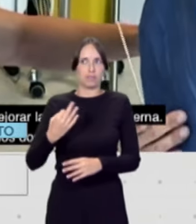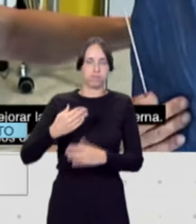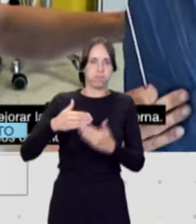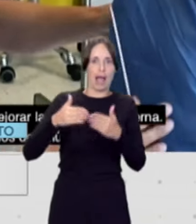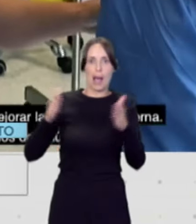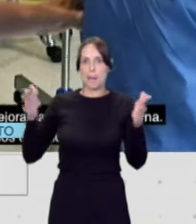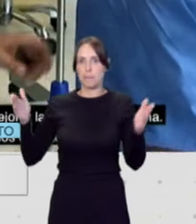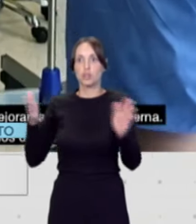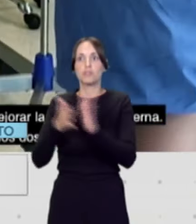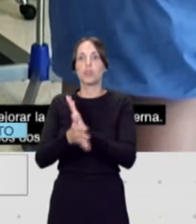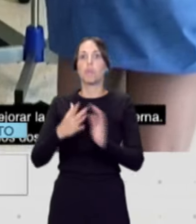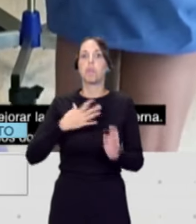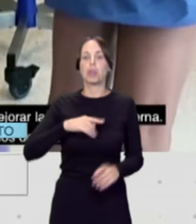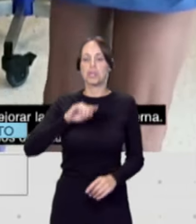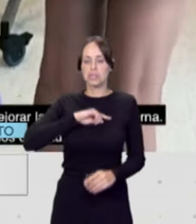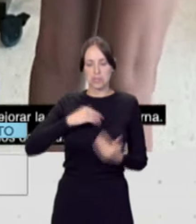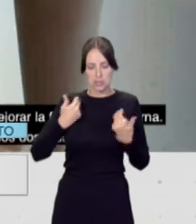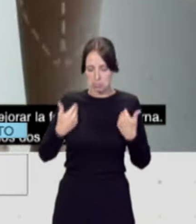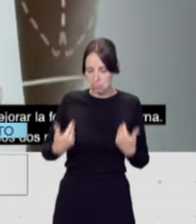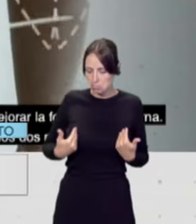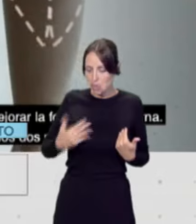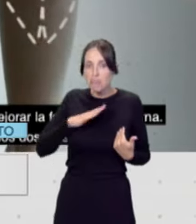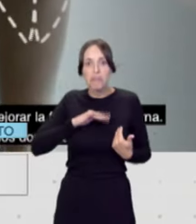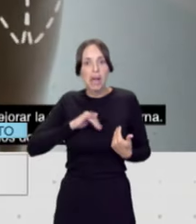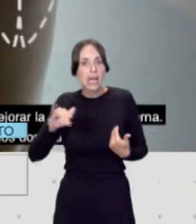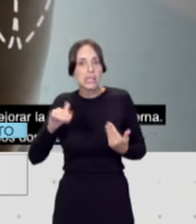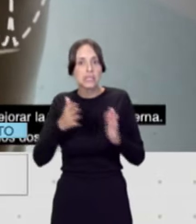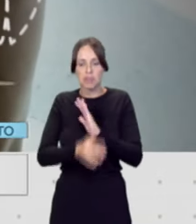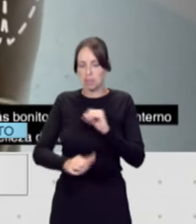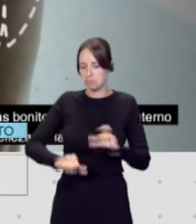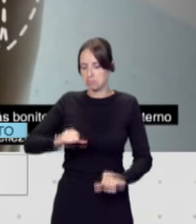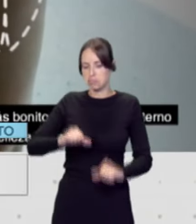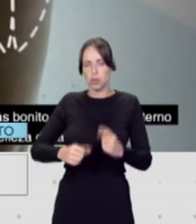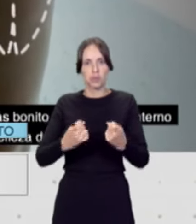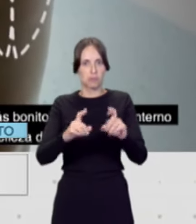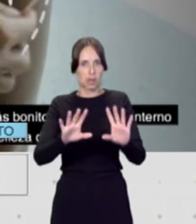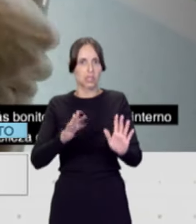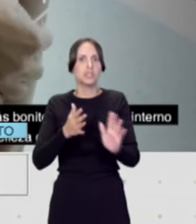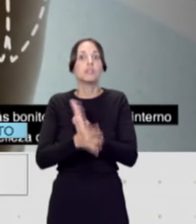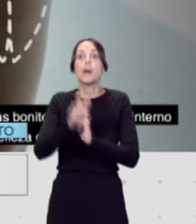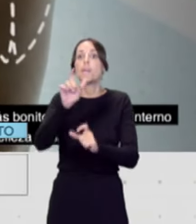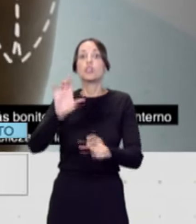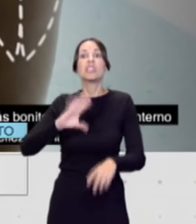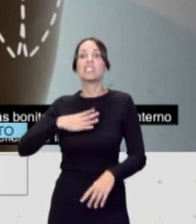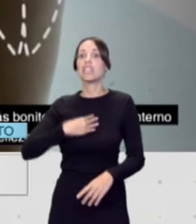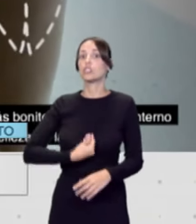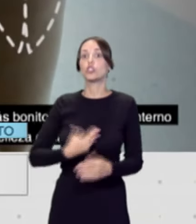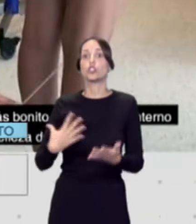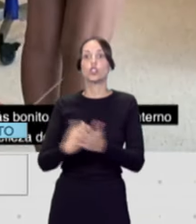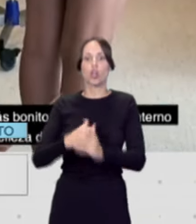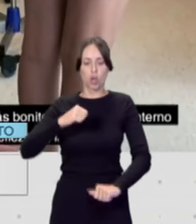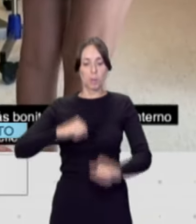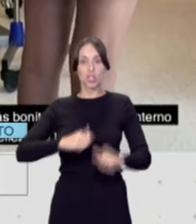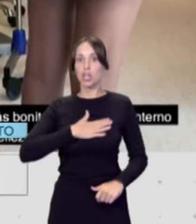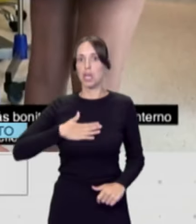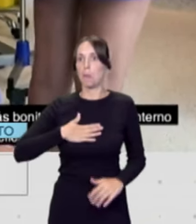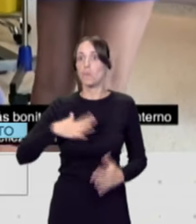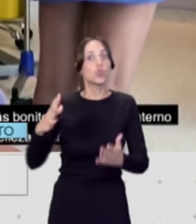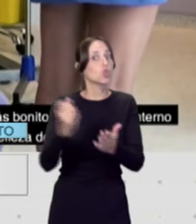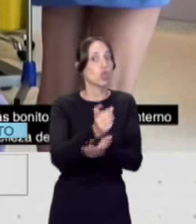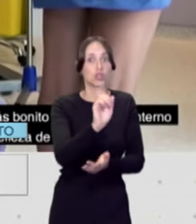estar feliz y no necesitar ningún tipo de intervención. Eso es importante. No todas las personas trans quieren una intervención, pero aquellas que quieren que